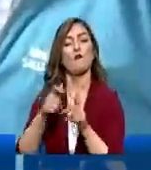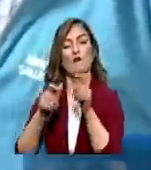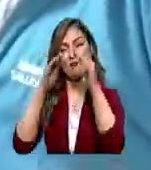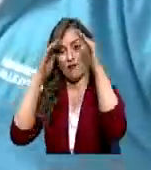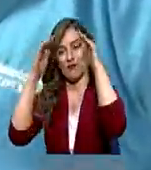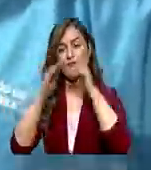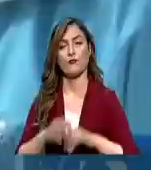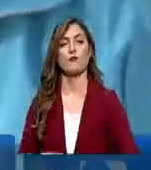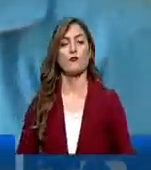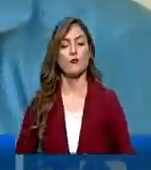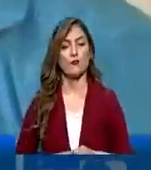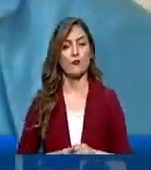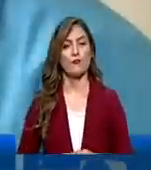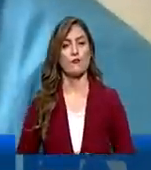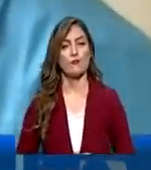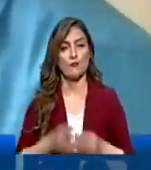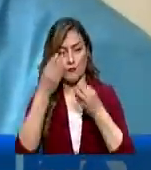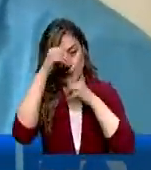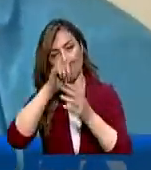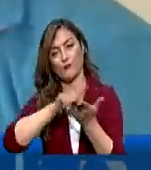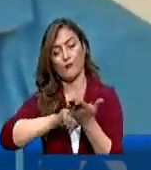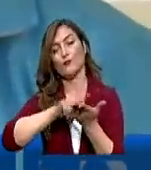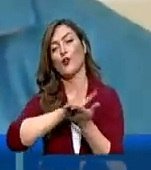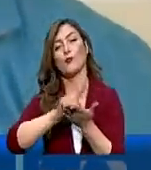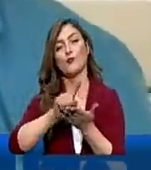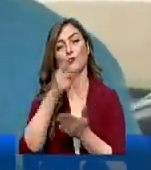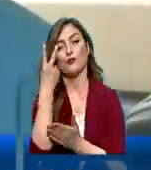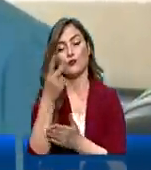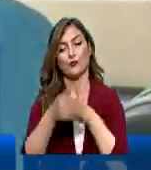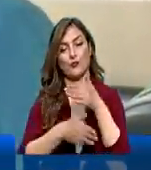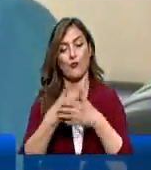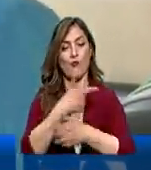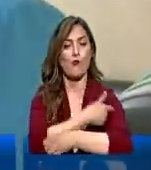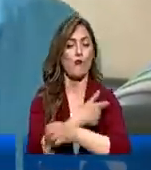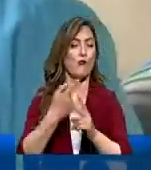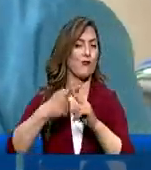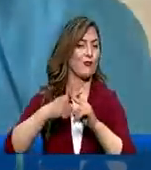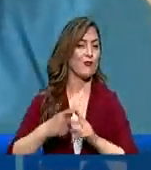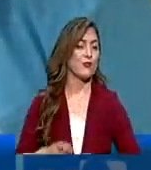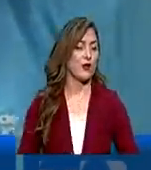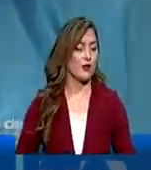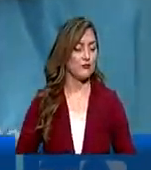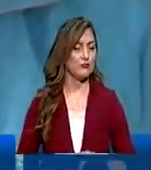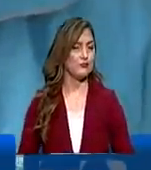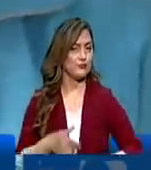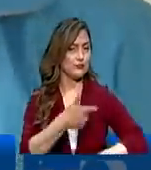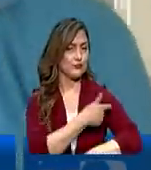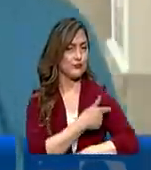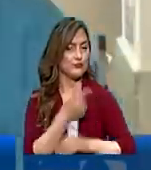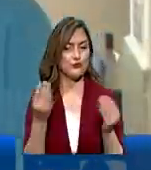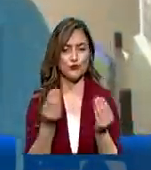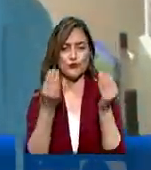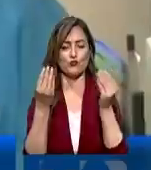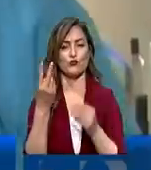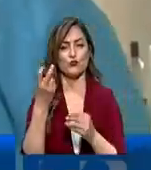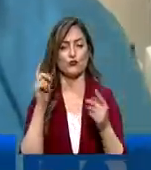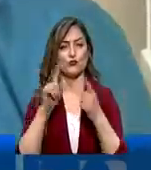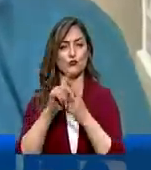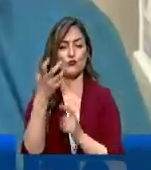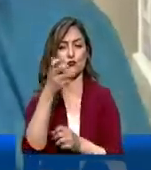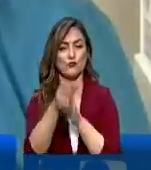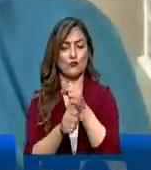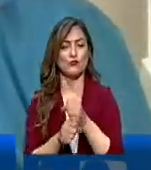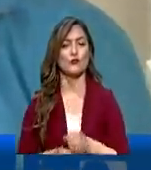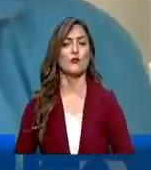Bueno, informarle que en estas dos semanas que hemos iniciado con el proceso de vacunación, pues hemos vacunado ya adolescentes de entre 12 y 15